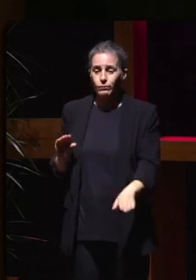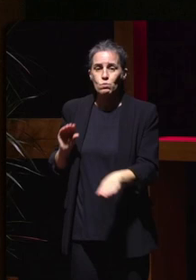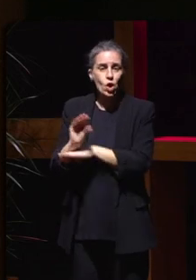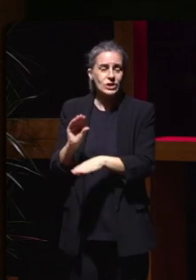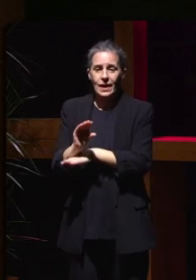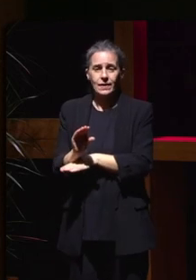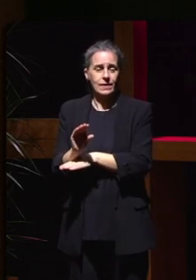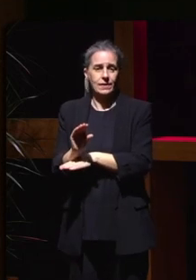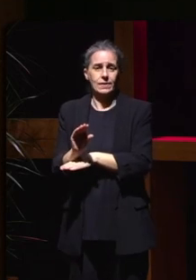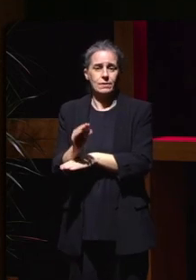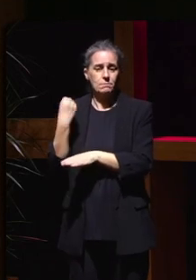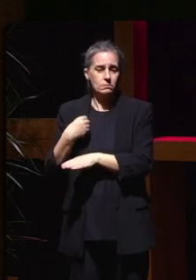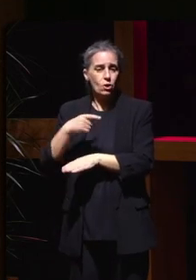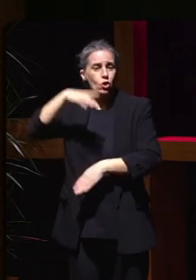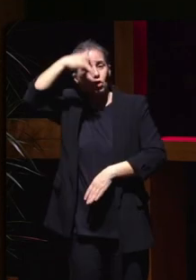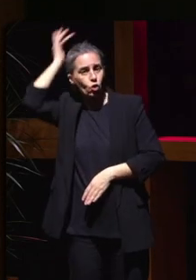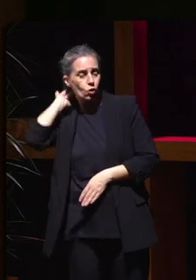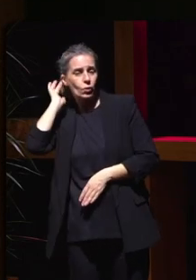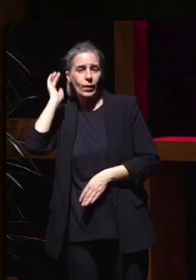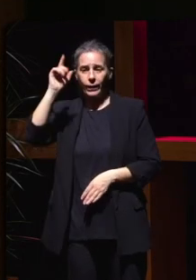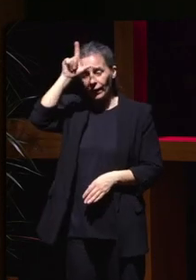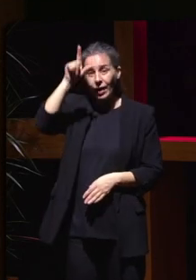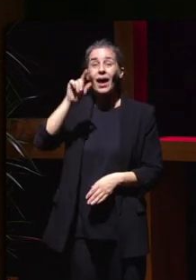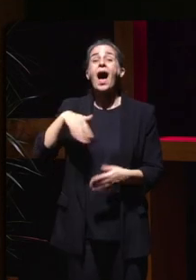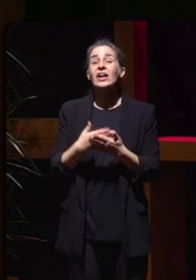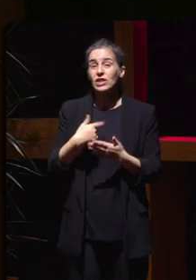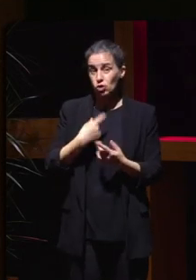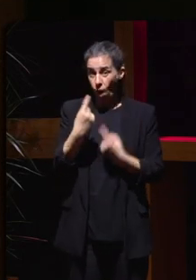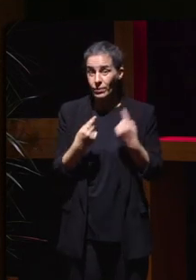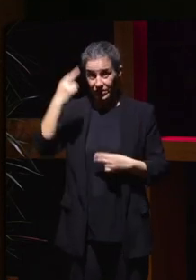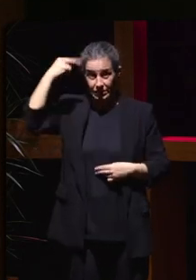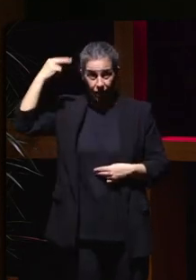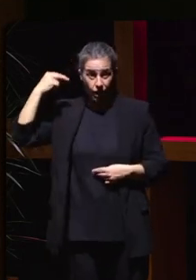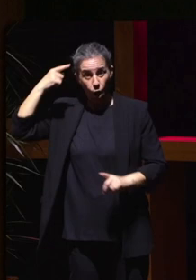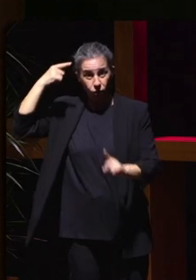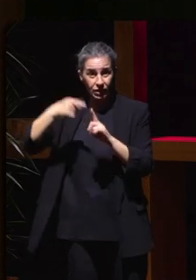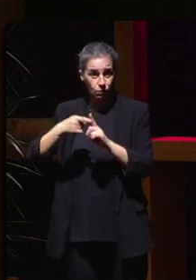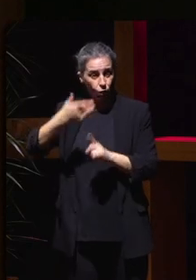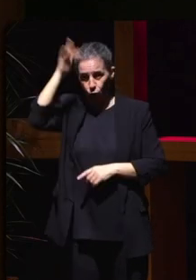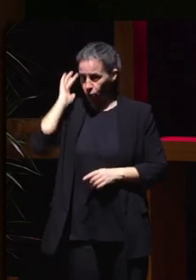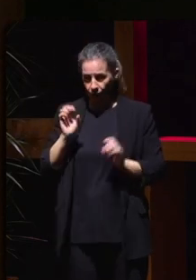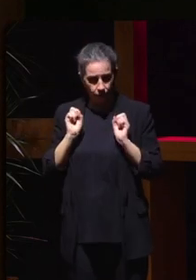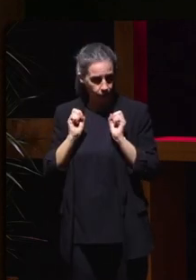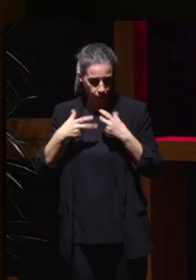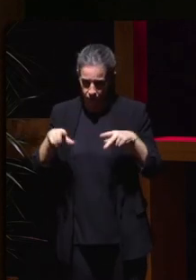hubo una época en la que me tenía para de echar de ser rubia y aún así seguía sando a rubia